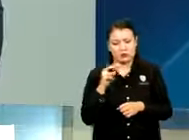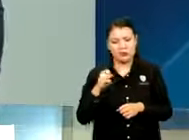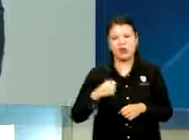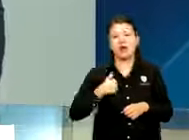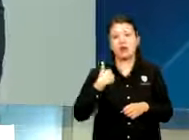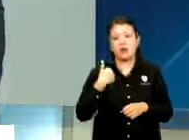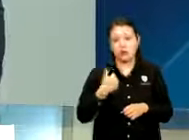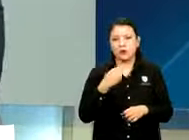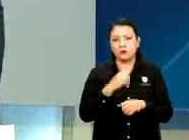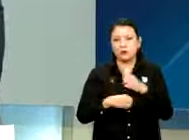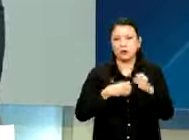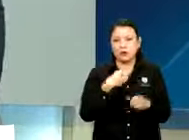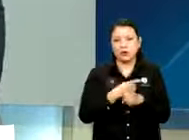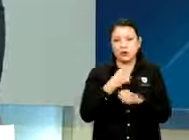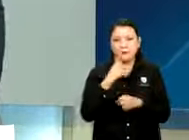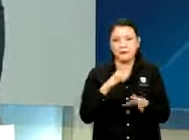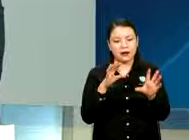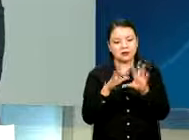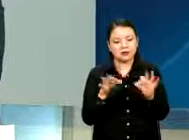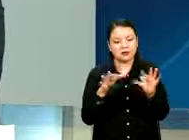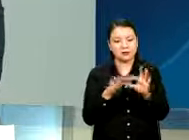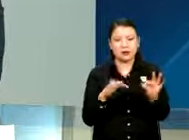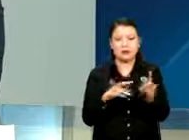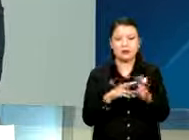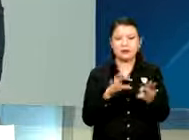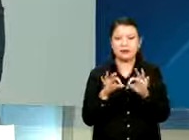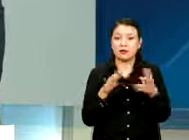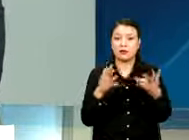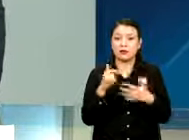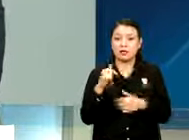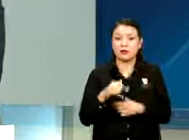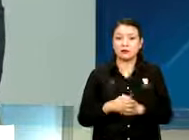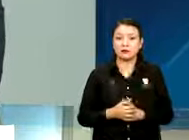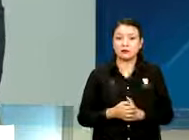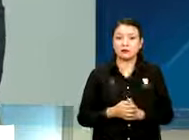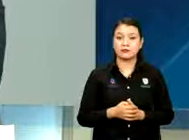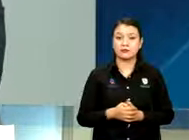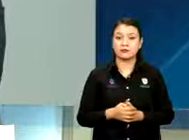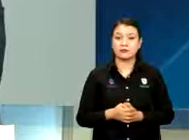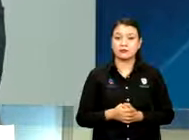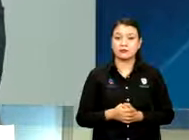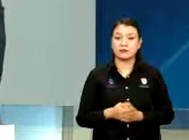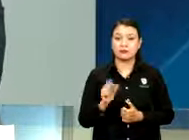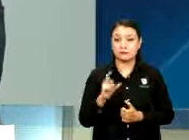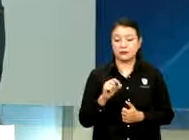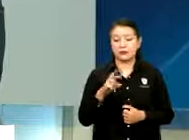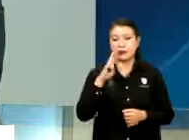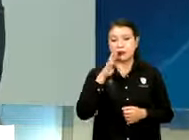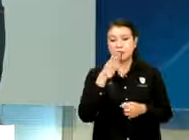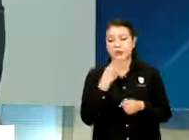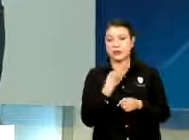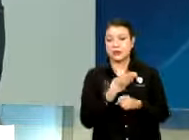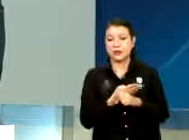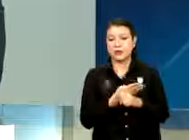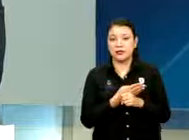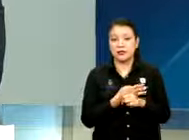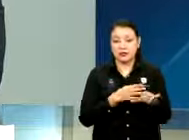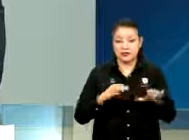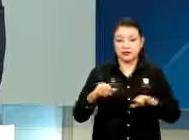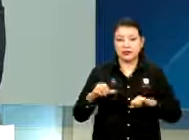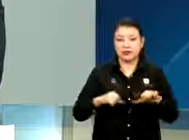trabajo que se hace en la subsecretaría tema preponderante de manera natural pues son los temas de responsabilidades administrativas de los servidores públicos